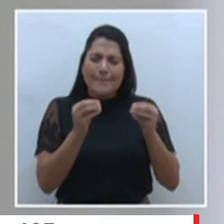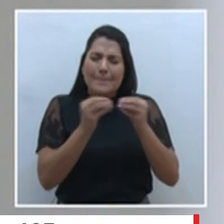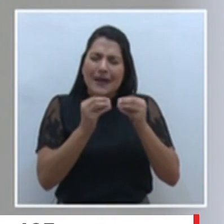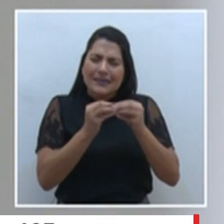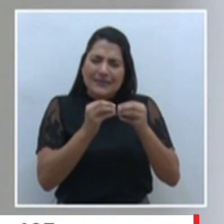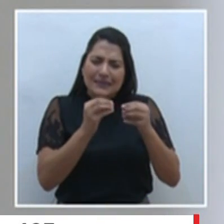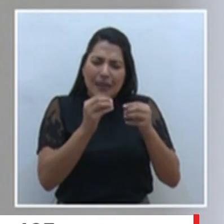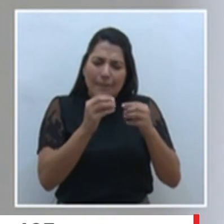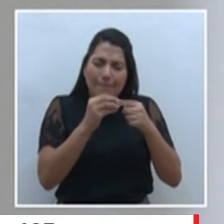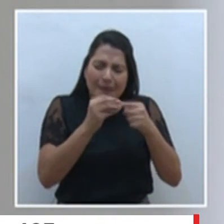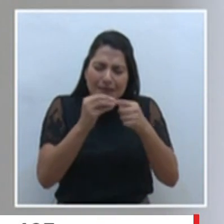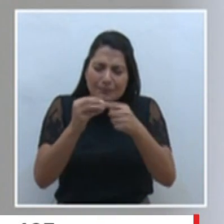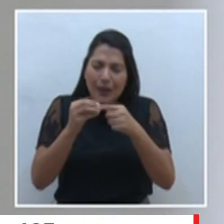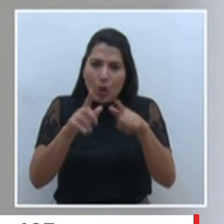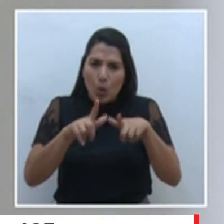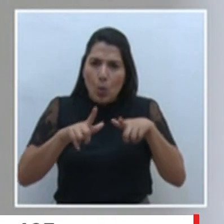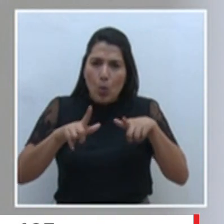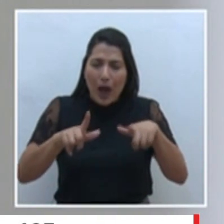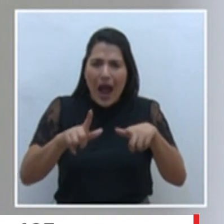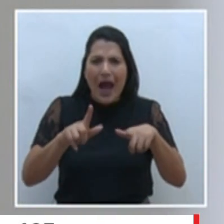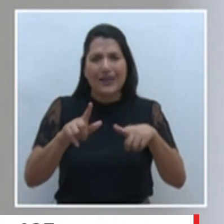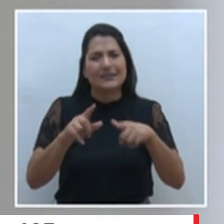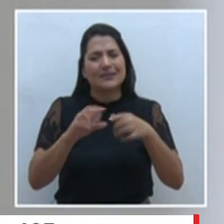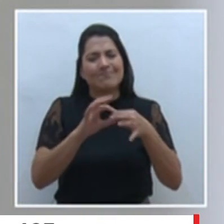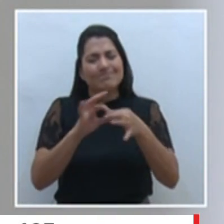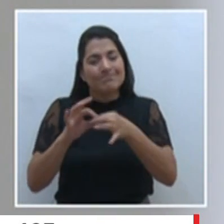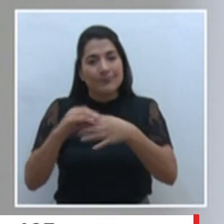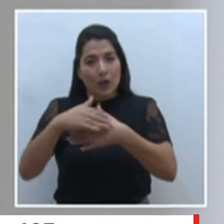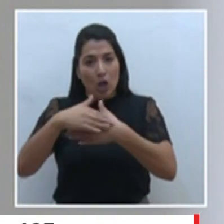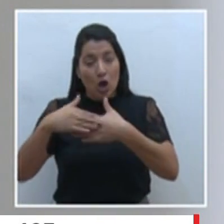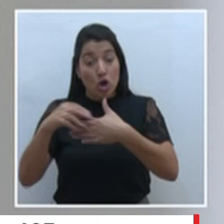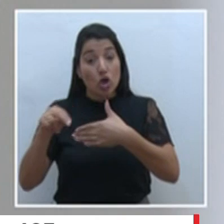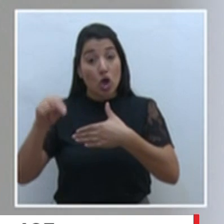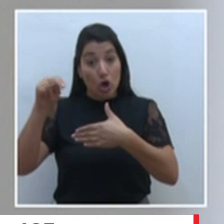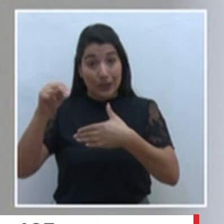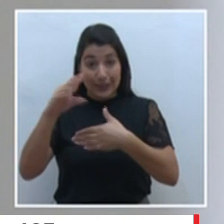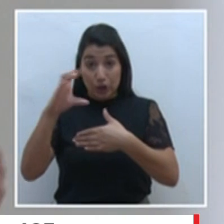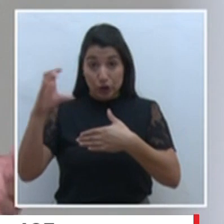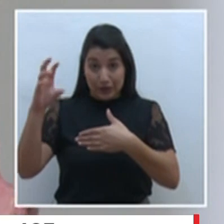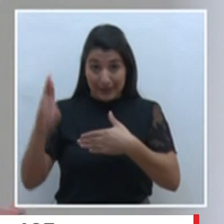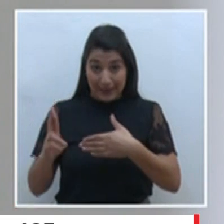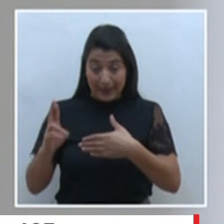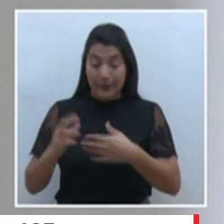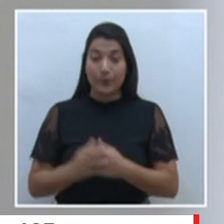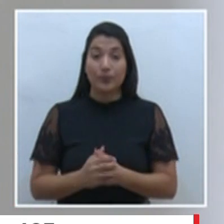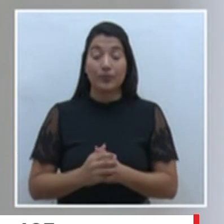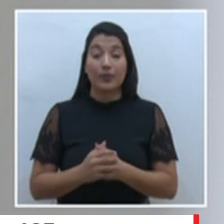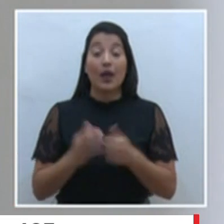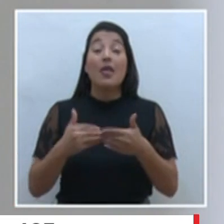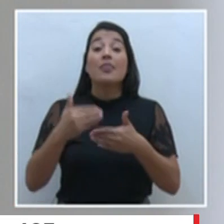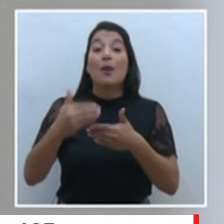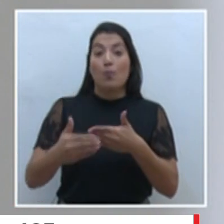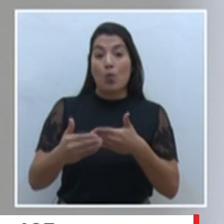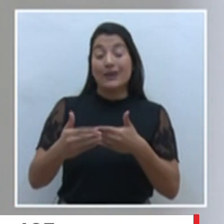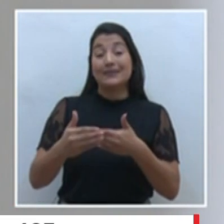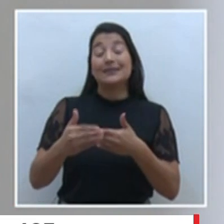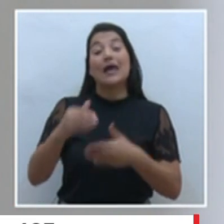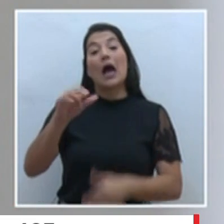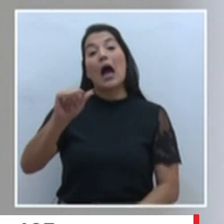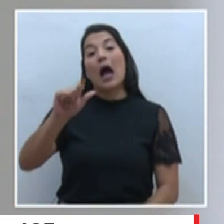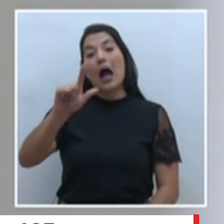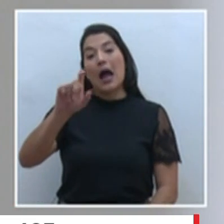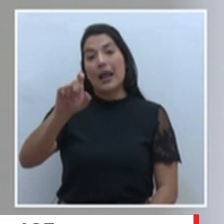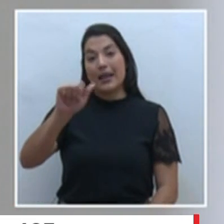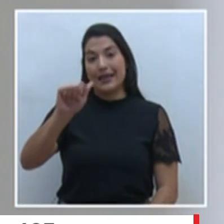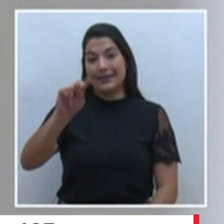distritos, especialmente hacia la zona norte del país. Ahora, don Alexander Solís nos va justamente